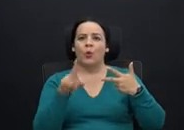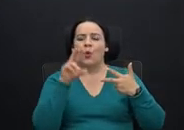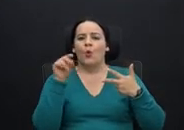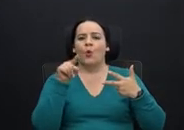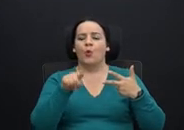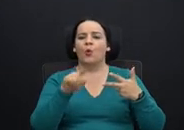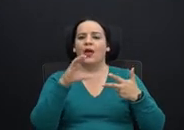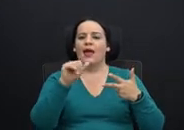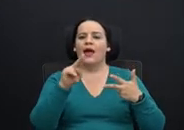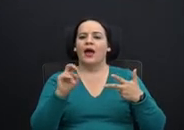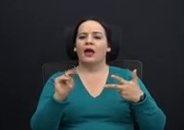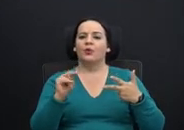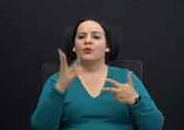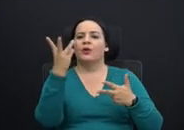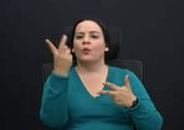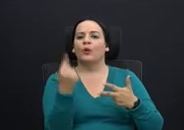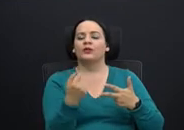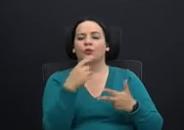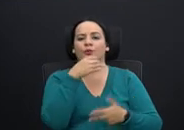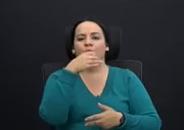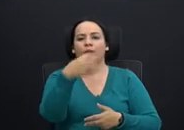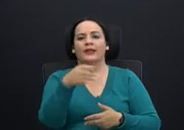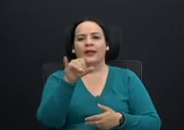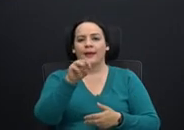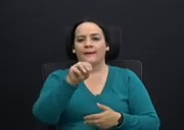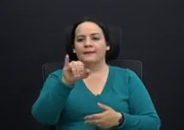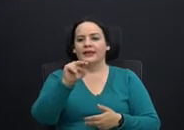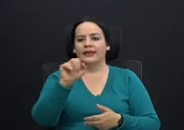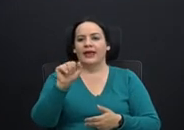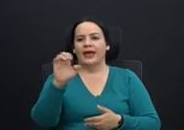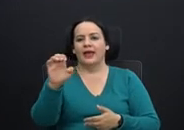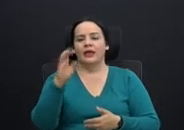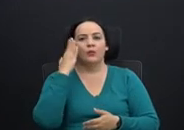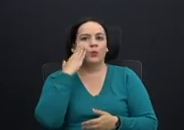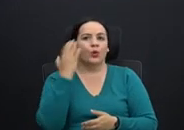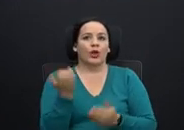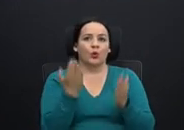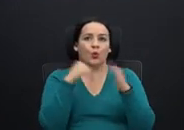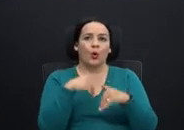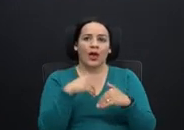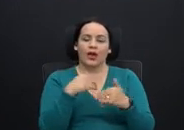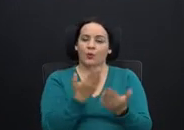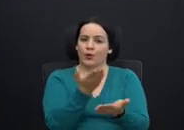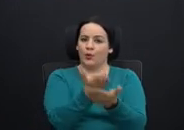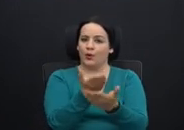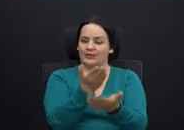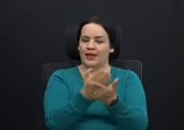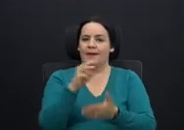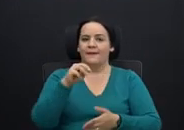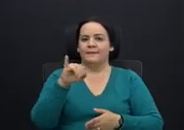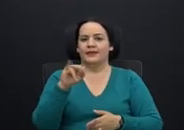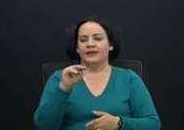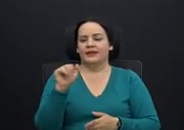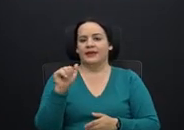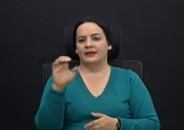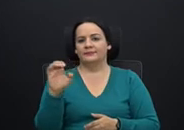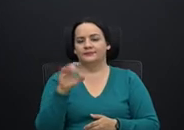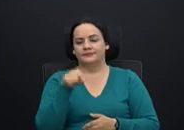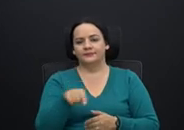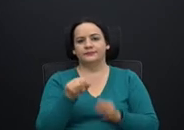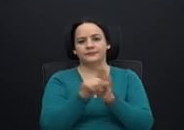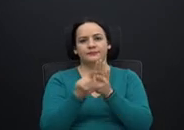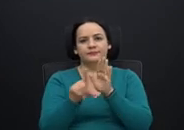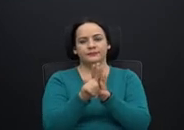cuánto recomienda el MINAE? ¿Y por qué no hay ninguna propuesta de MINAE en la Asamblea Legislativa en el tema de minería